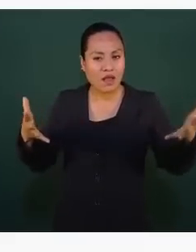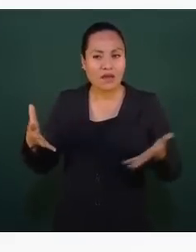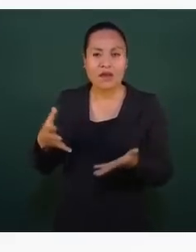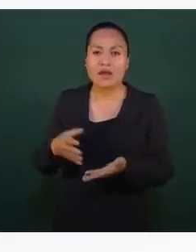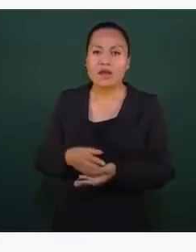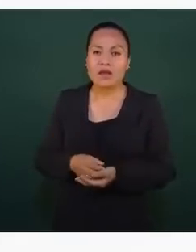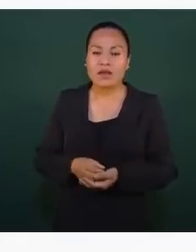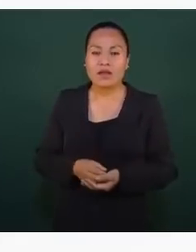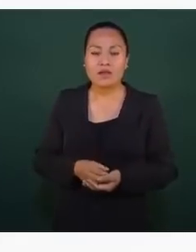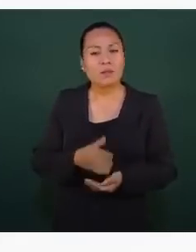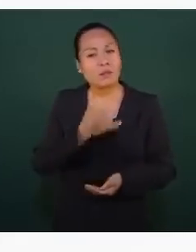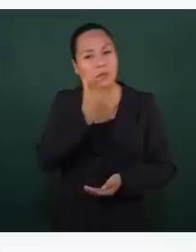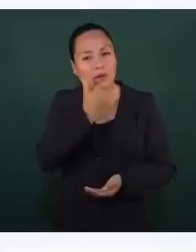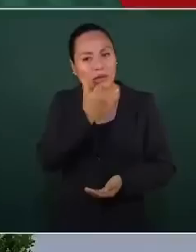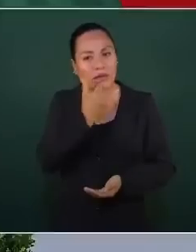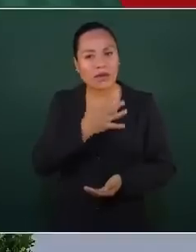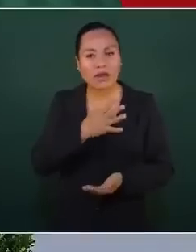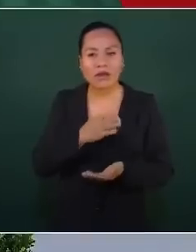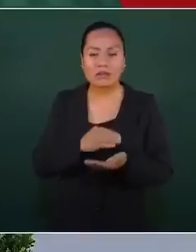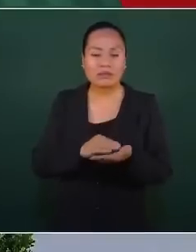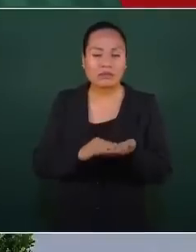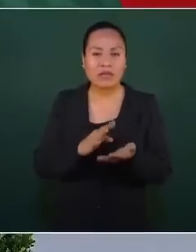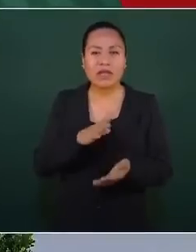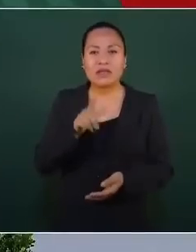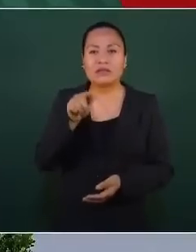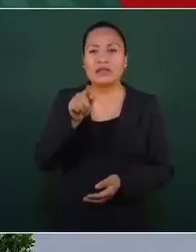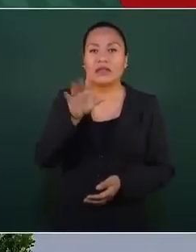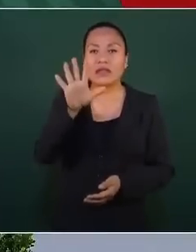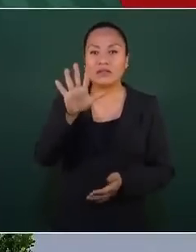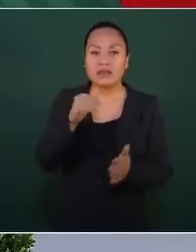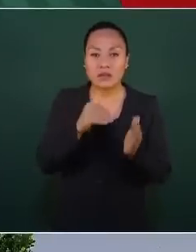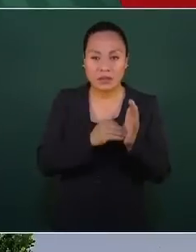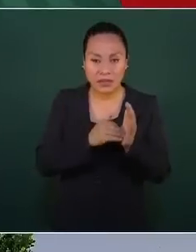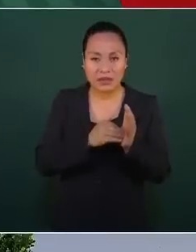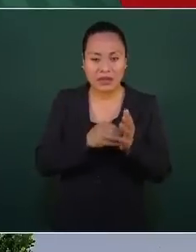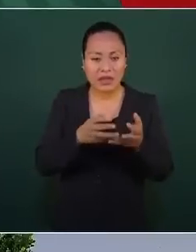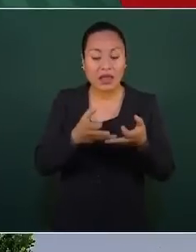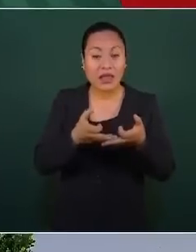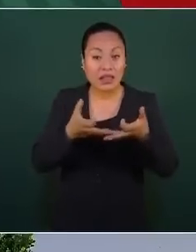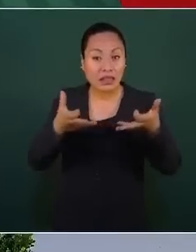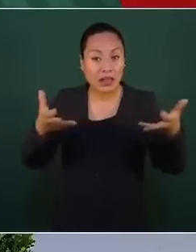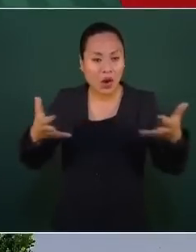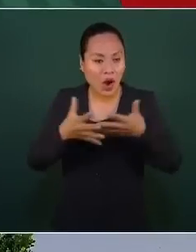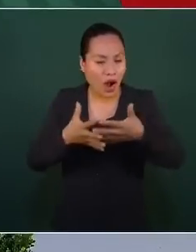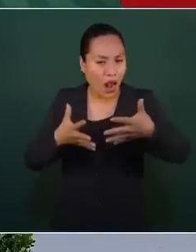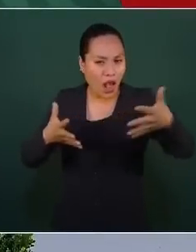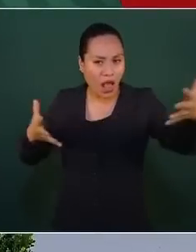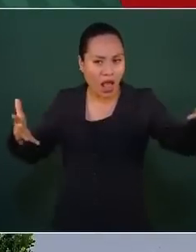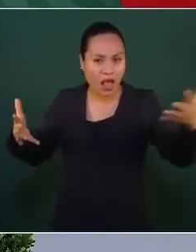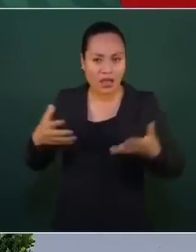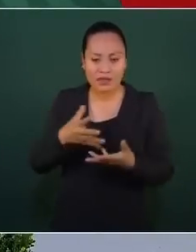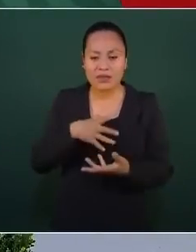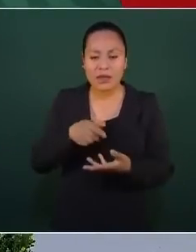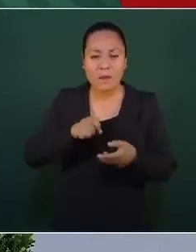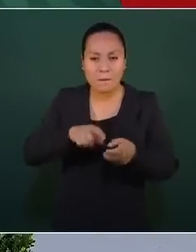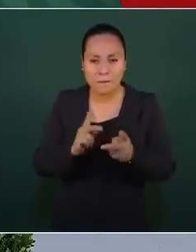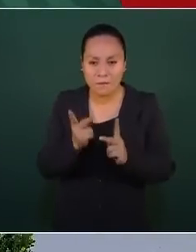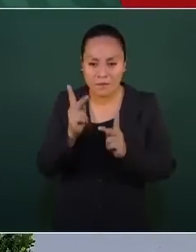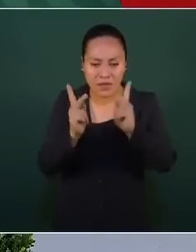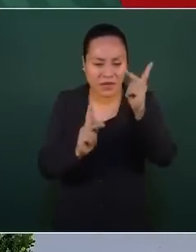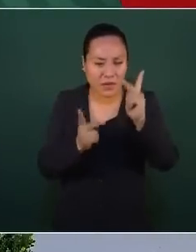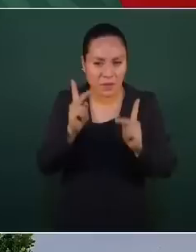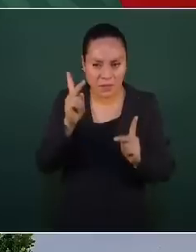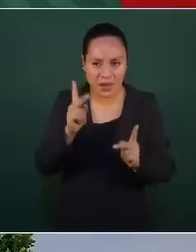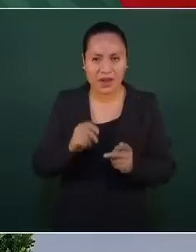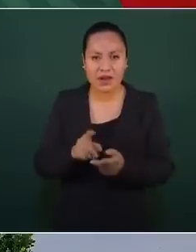No, 75.000 hectáreas en Oaxaca, el Sembrando Vida. Y ya